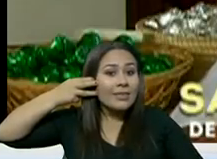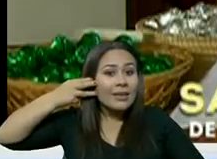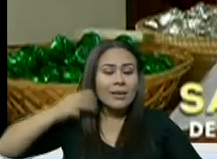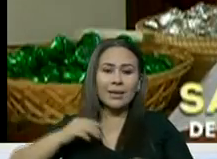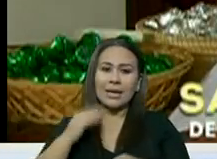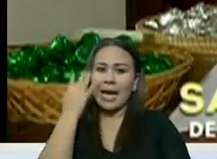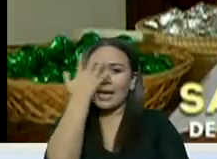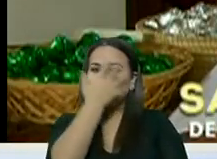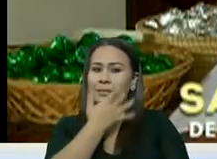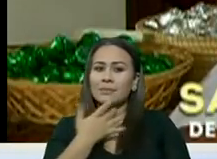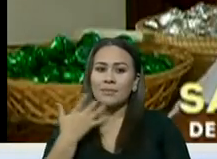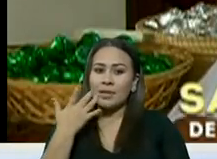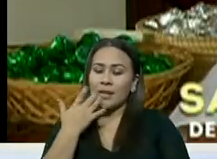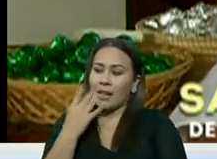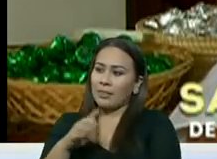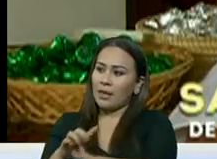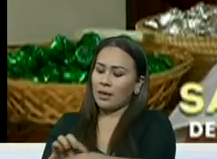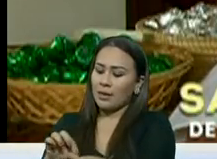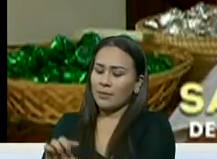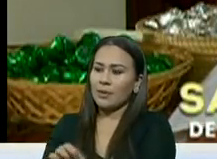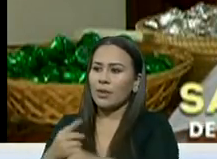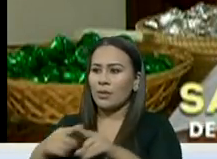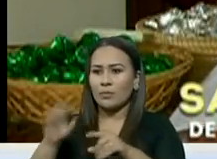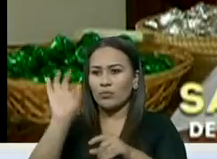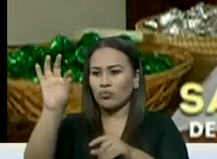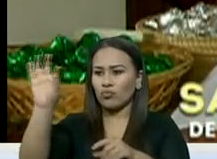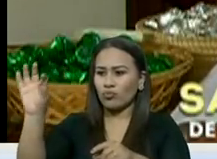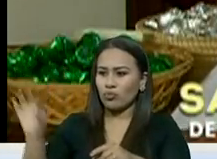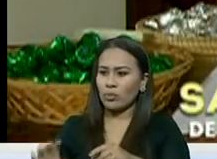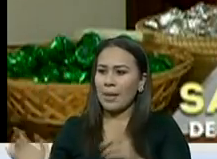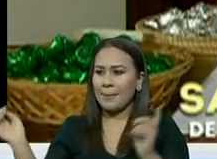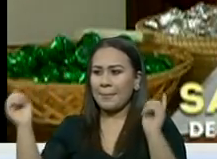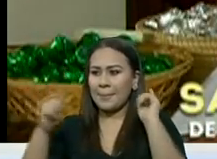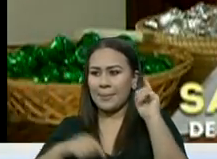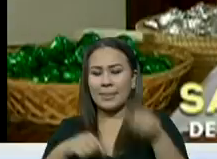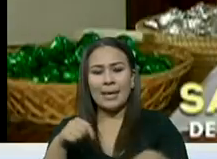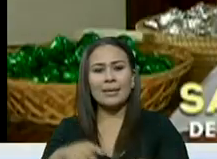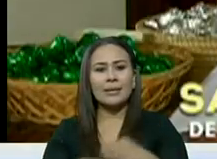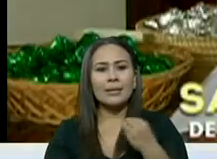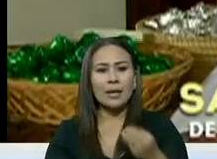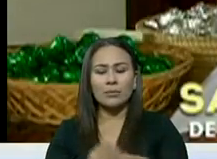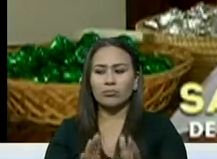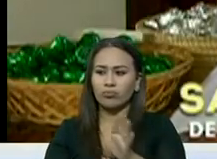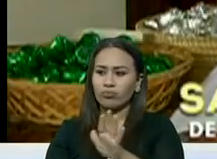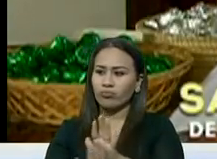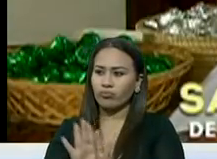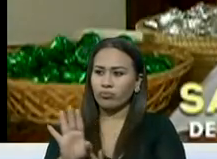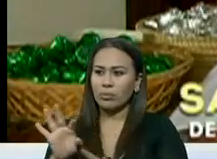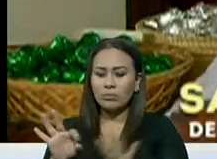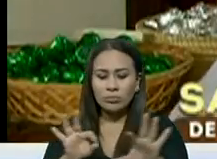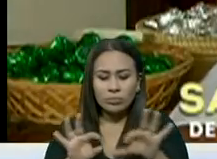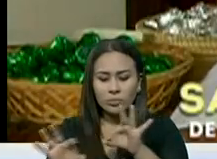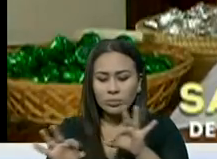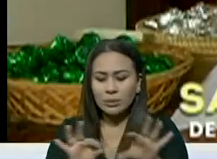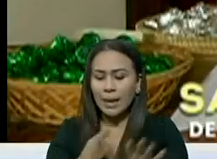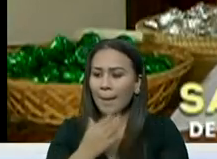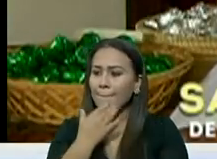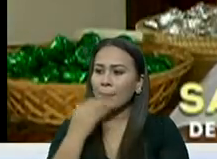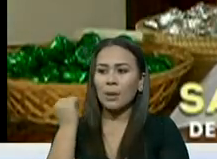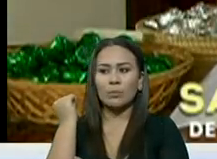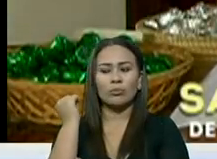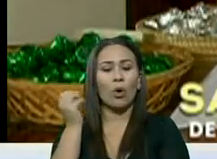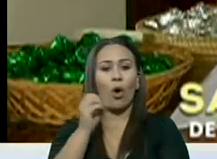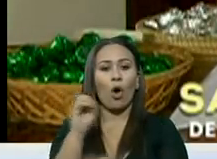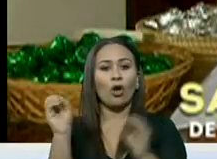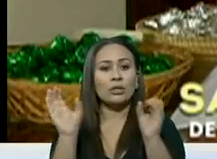llega de la zona de Quevedo, de diferentes orígenes. Y aquí se somete a un proceso de selección, o si ya es